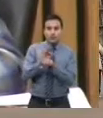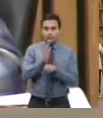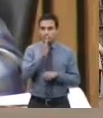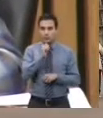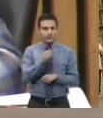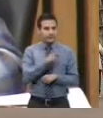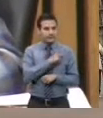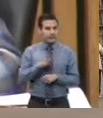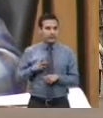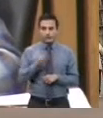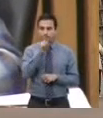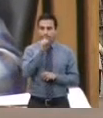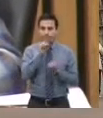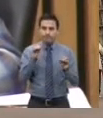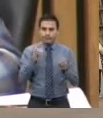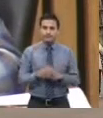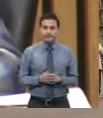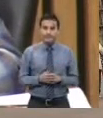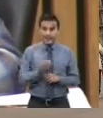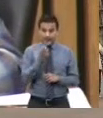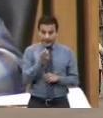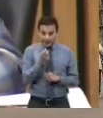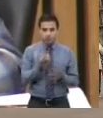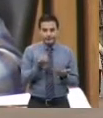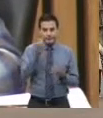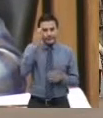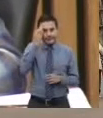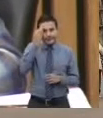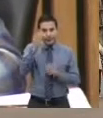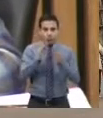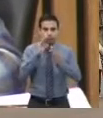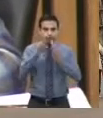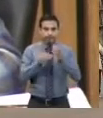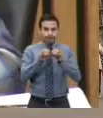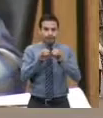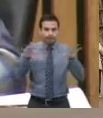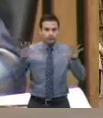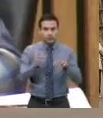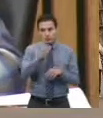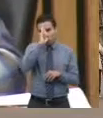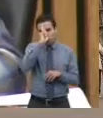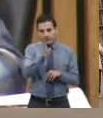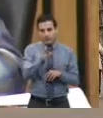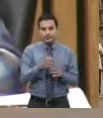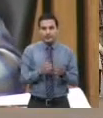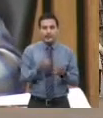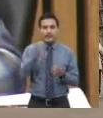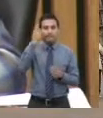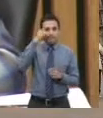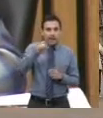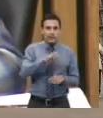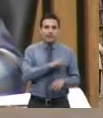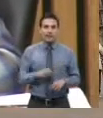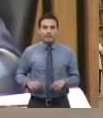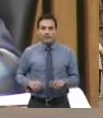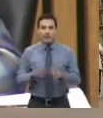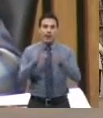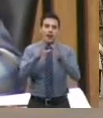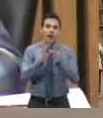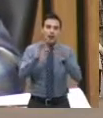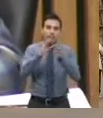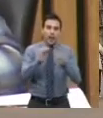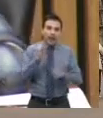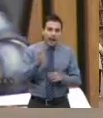electoral. De esta forma, la veda electoral también previene que se difunda propaganda electoral y se realicen actos de campaña contrarios